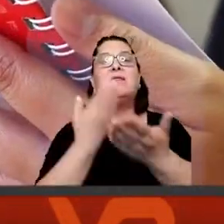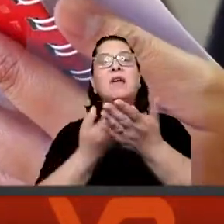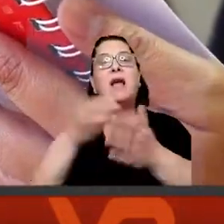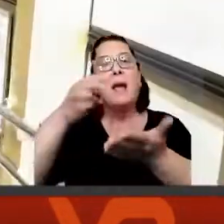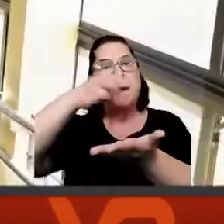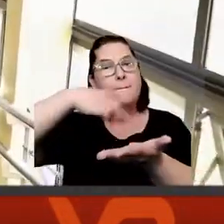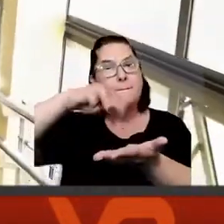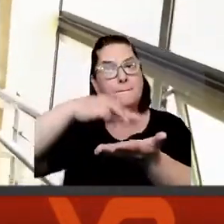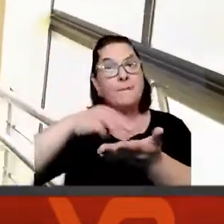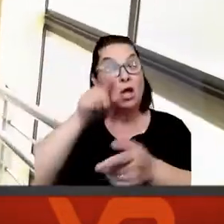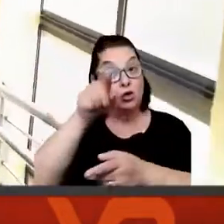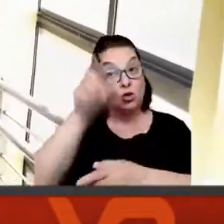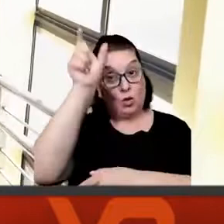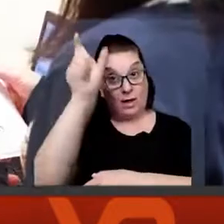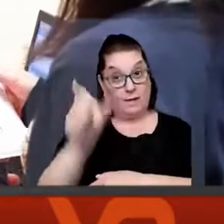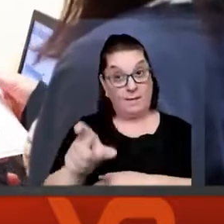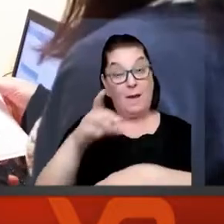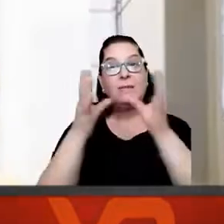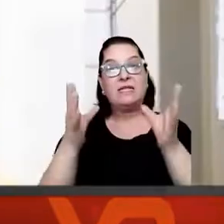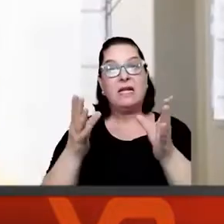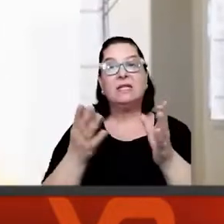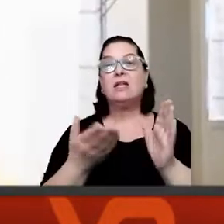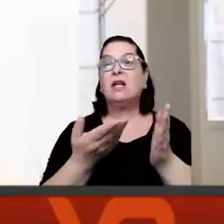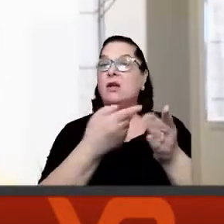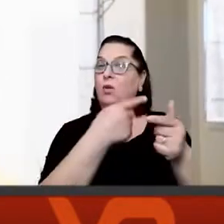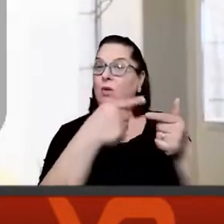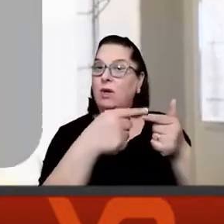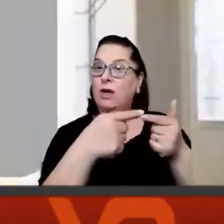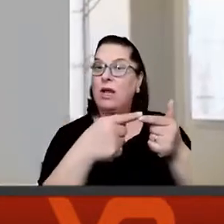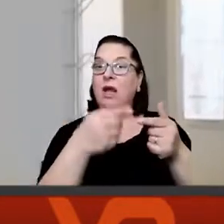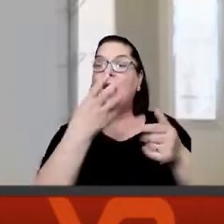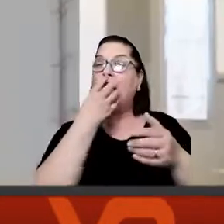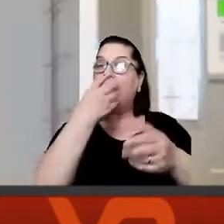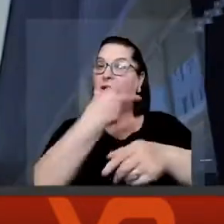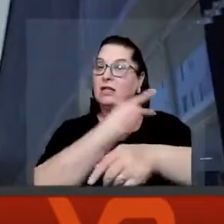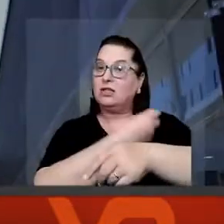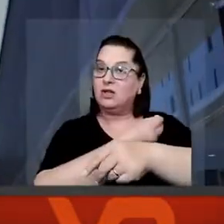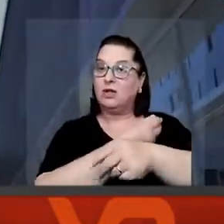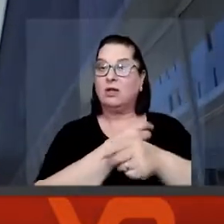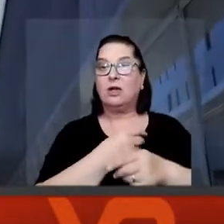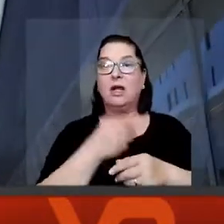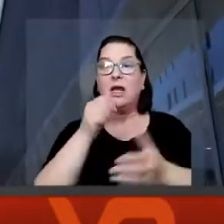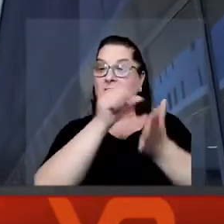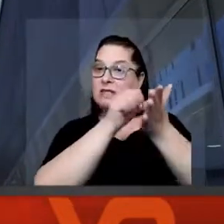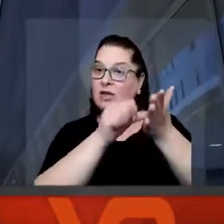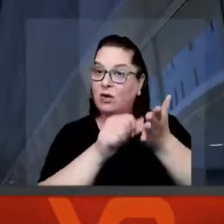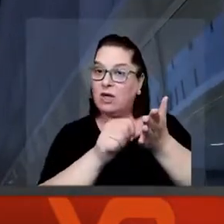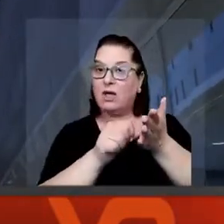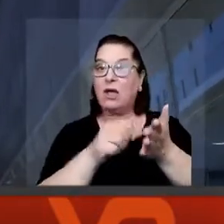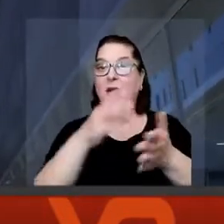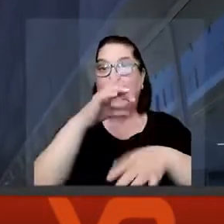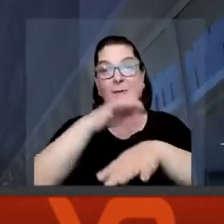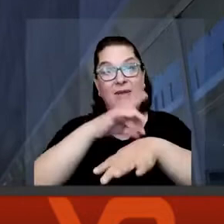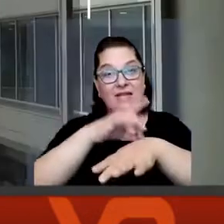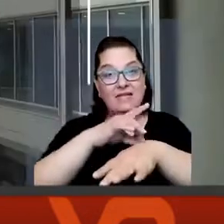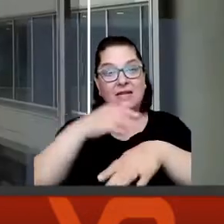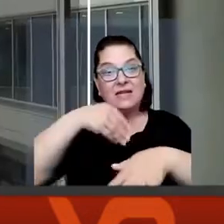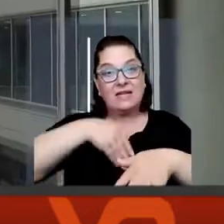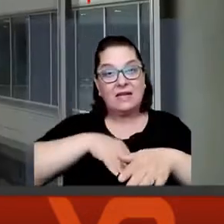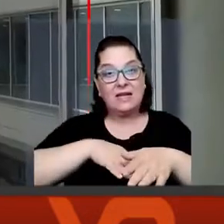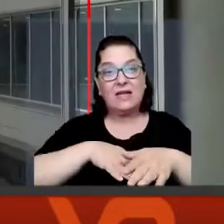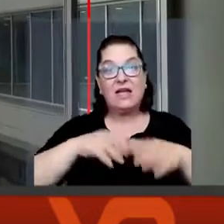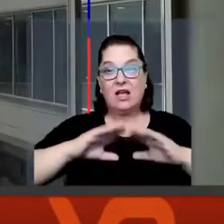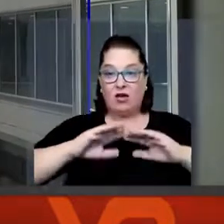ginecología y obstetricia medicina interna oncología médica oncología es quirúrgica pediatría